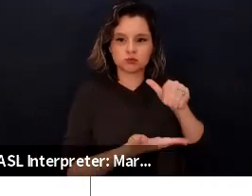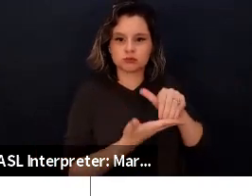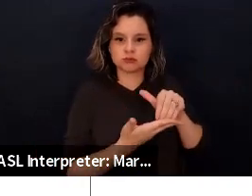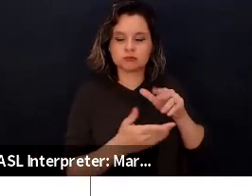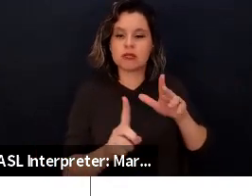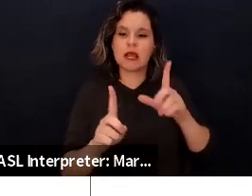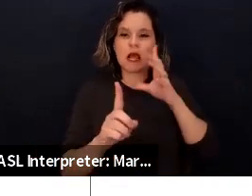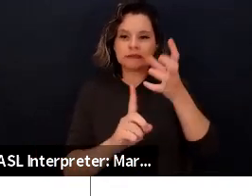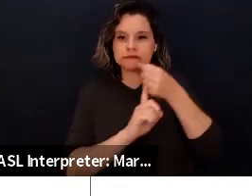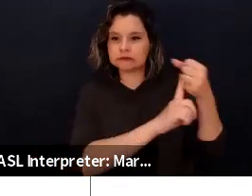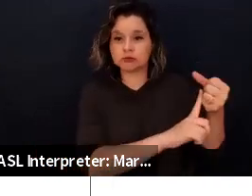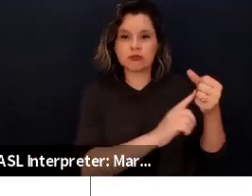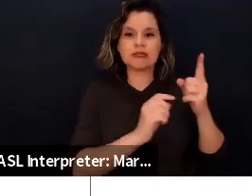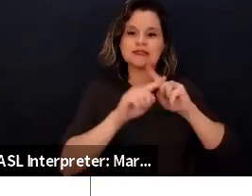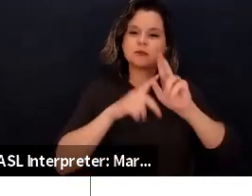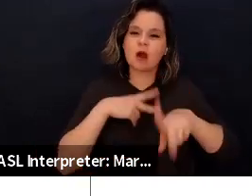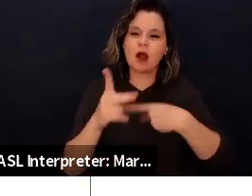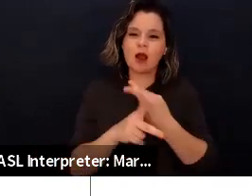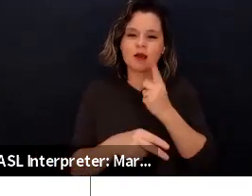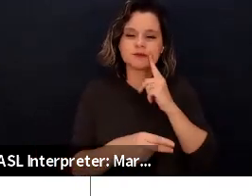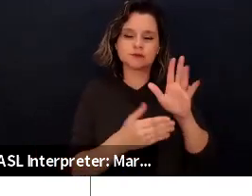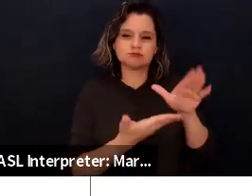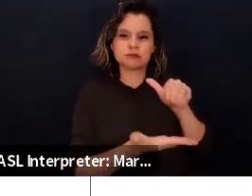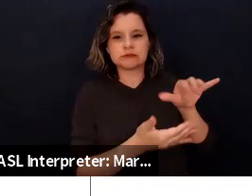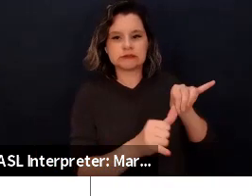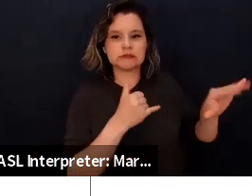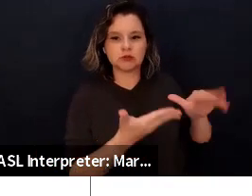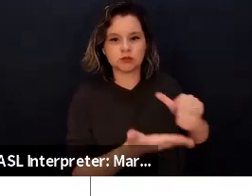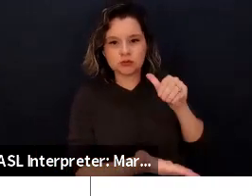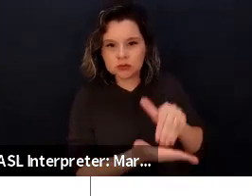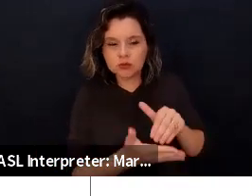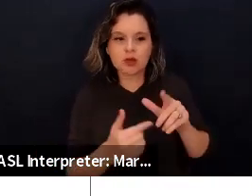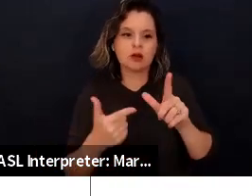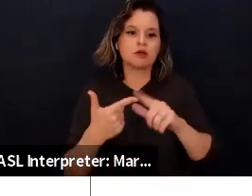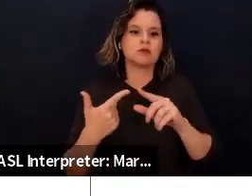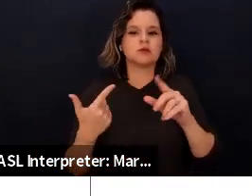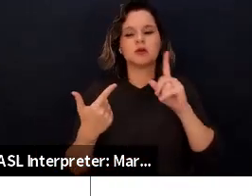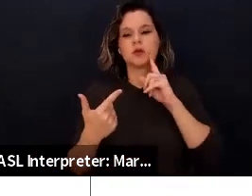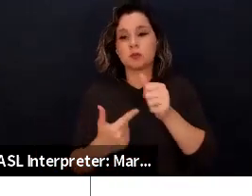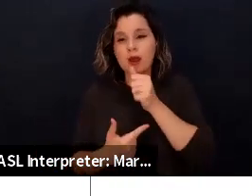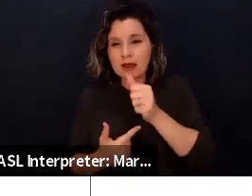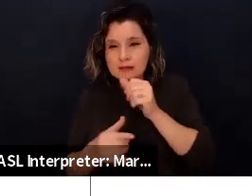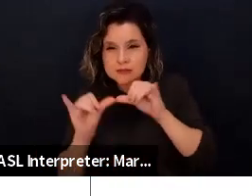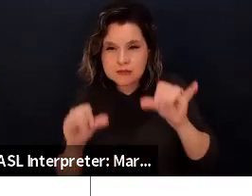Hay diferentes tipos de centros de detención, como explicó Nitia. Hay centros privados, hay cárceles privadas, hay